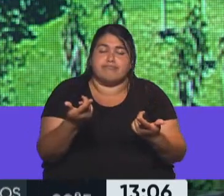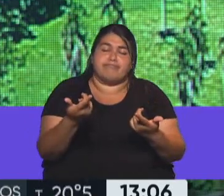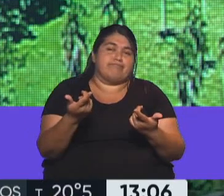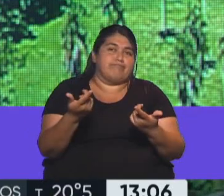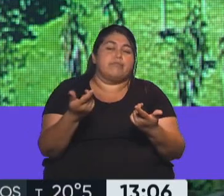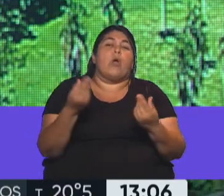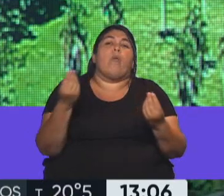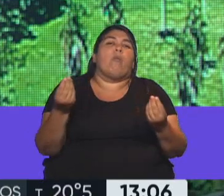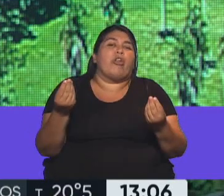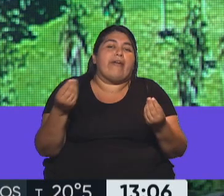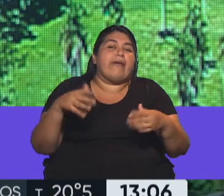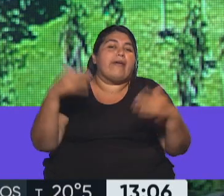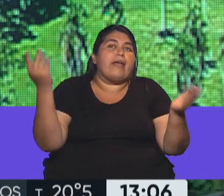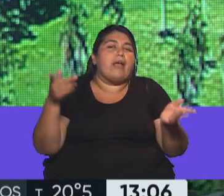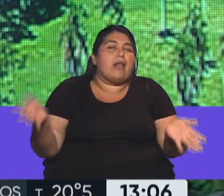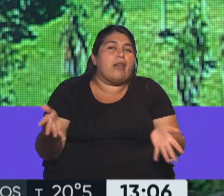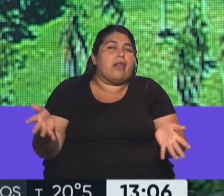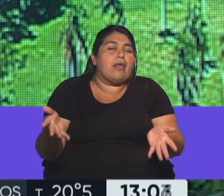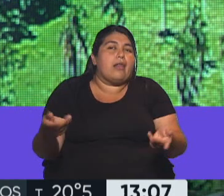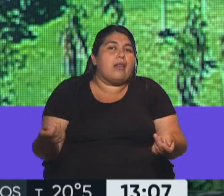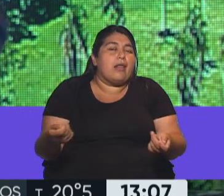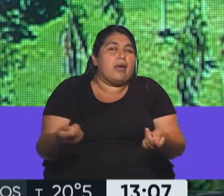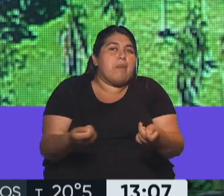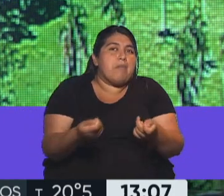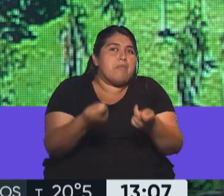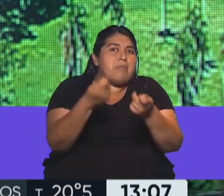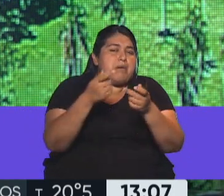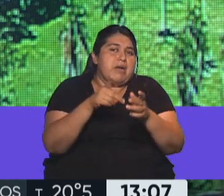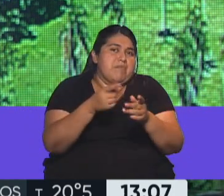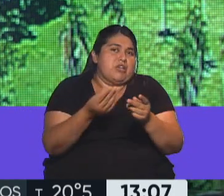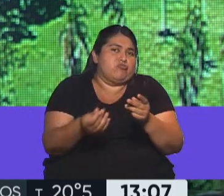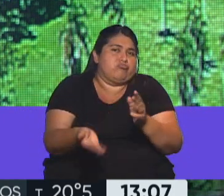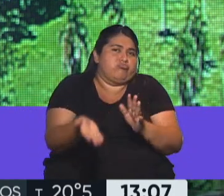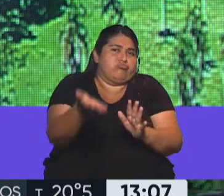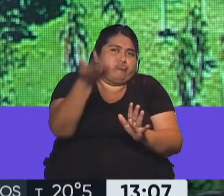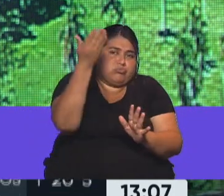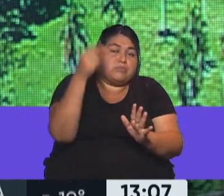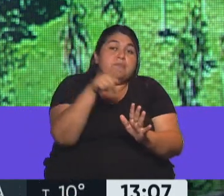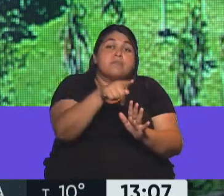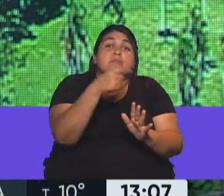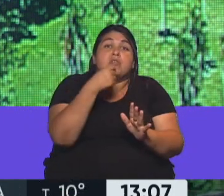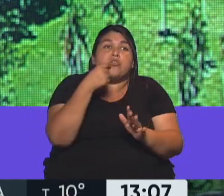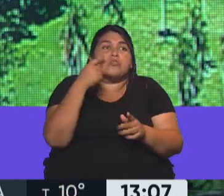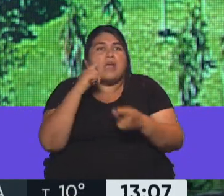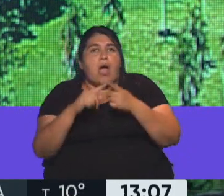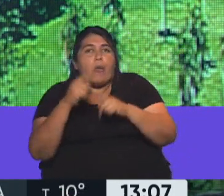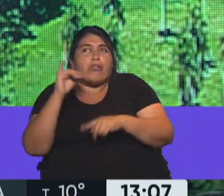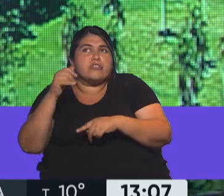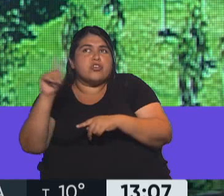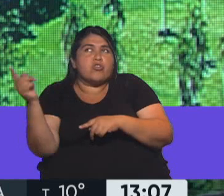¿Por qué? Y porque están impulsando el aumento. Y mientras esta situación de incertidumbre se cierra o no se cierra el acuerdo,